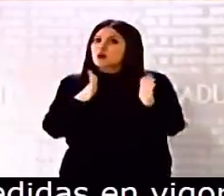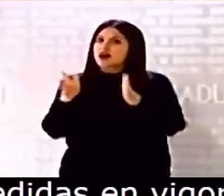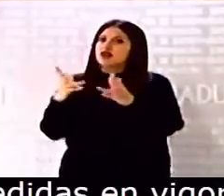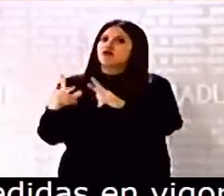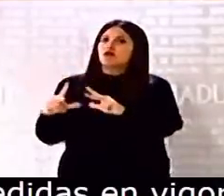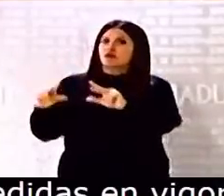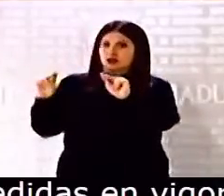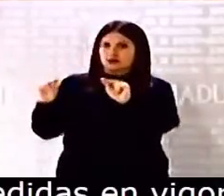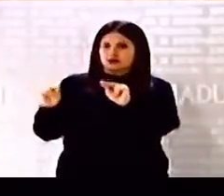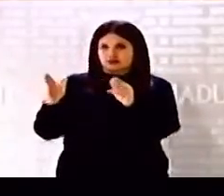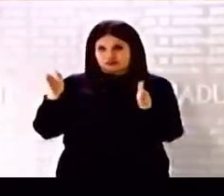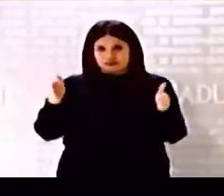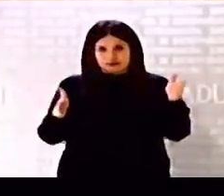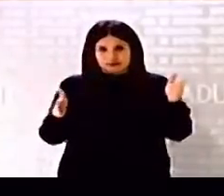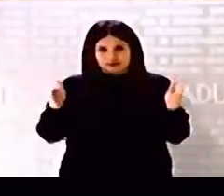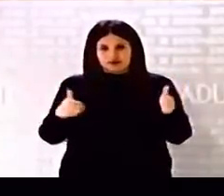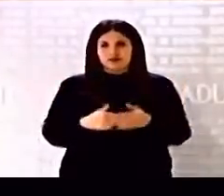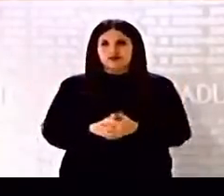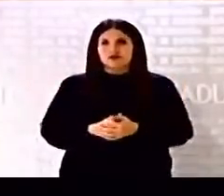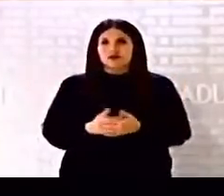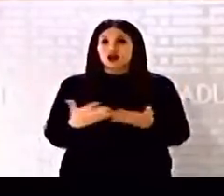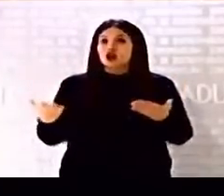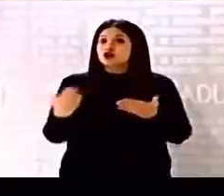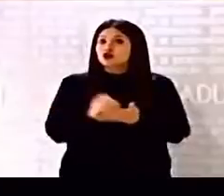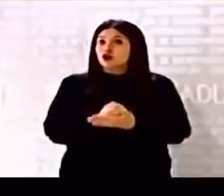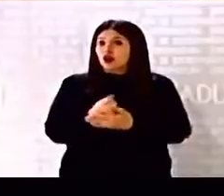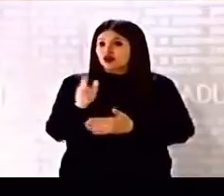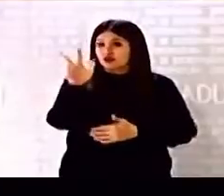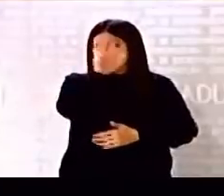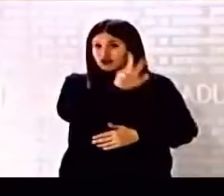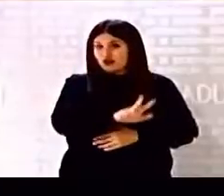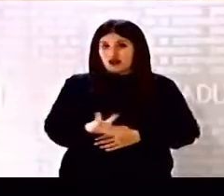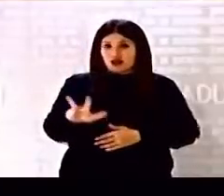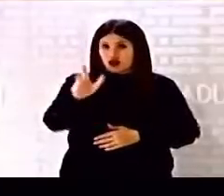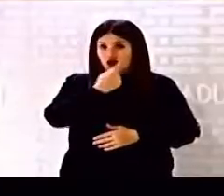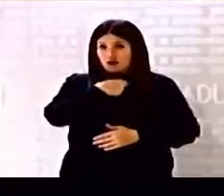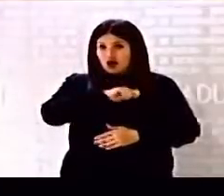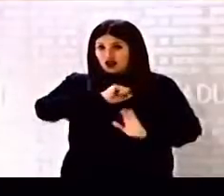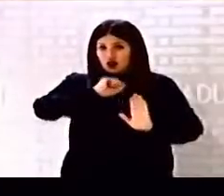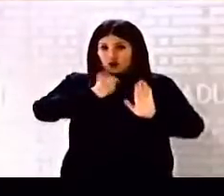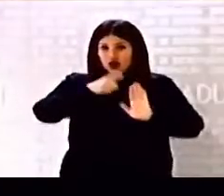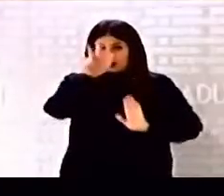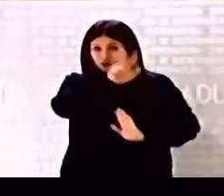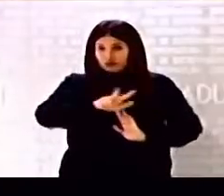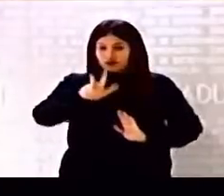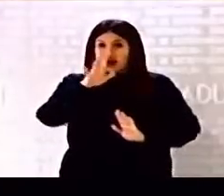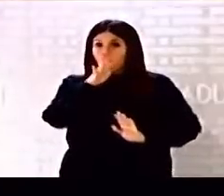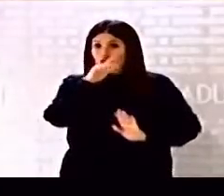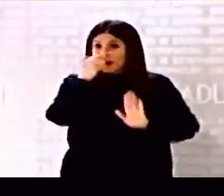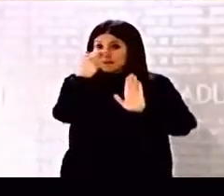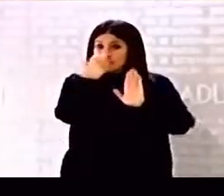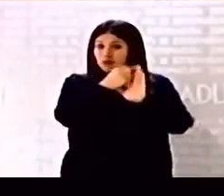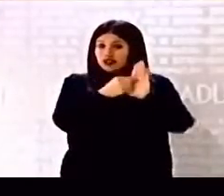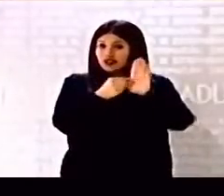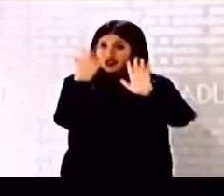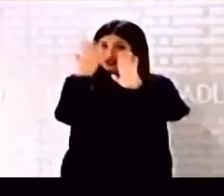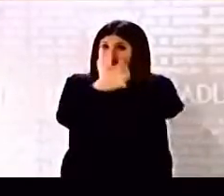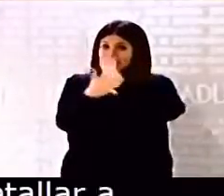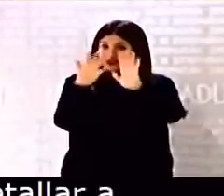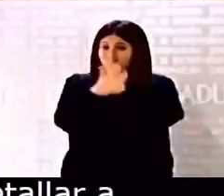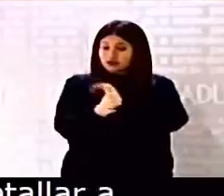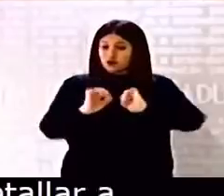Y para todo el territorio nacional, las medidas que les voy a detallar a continuación